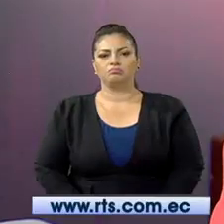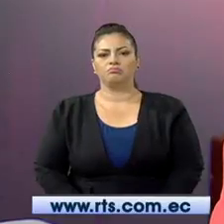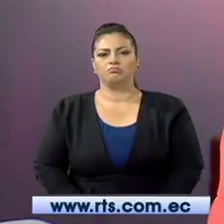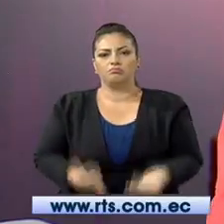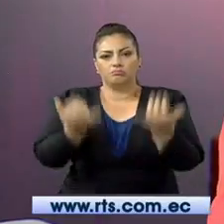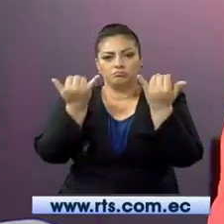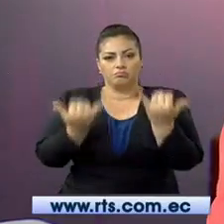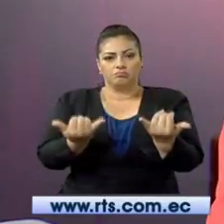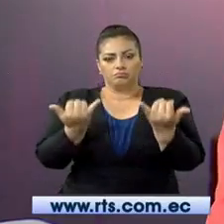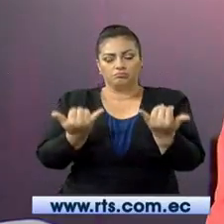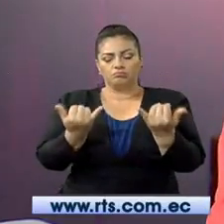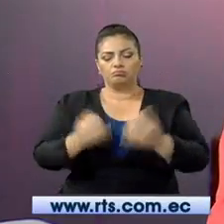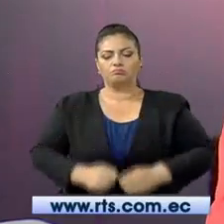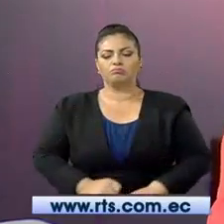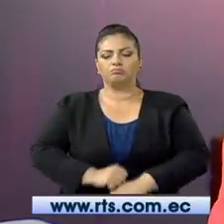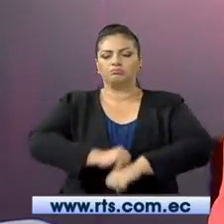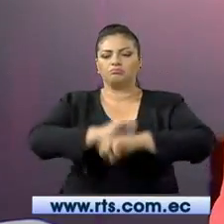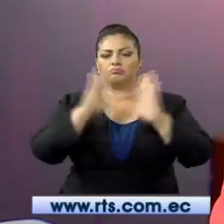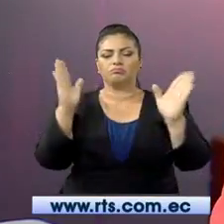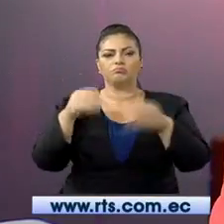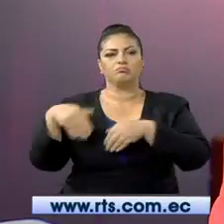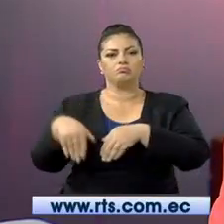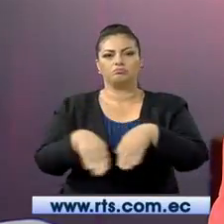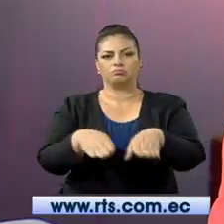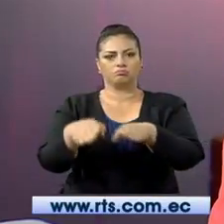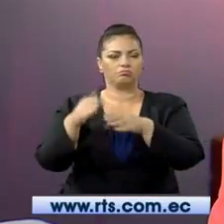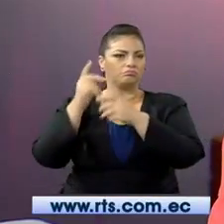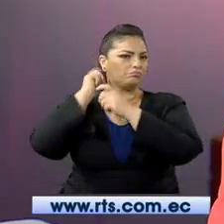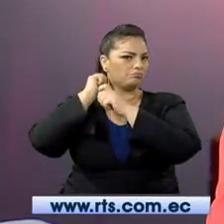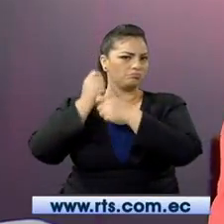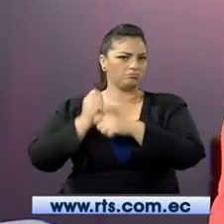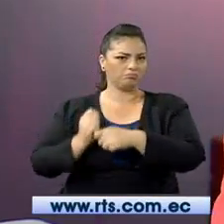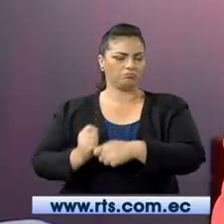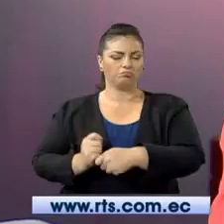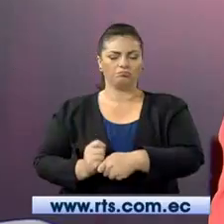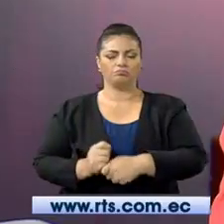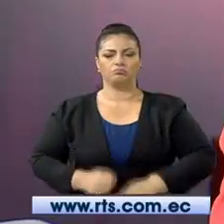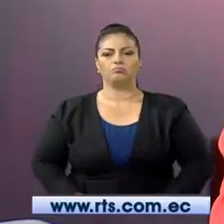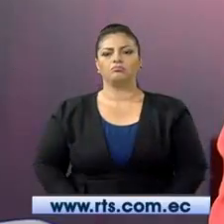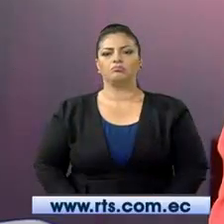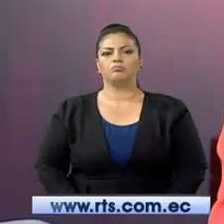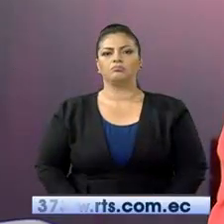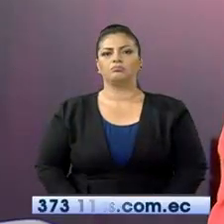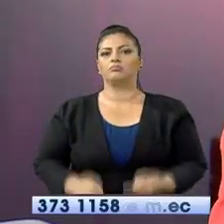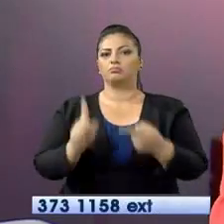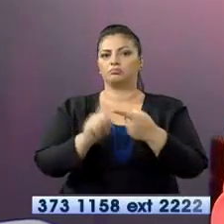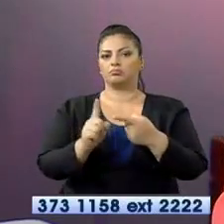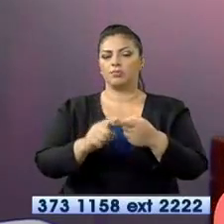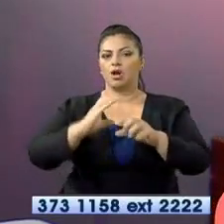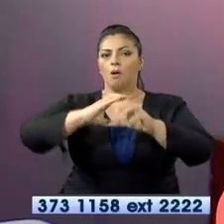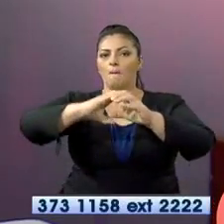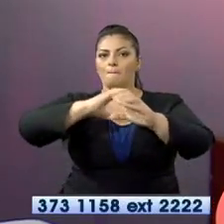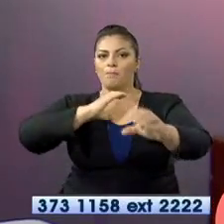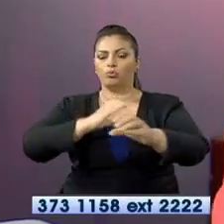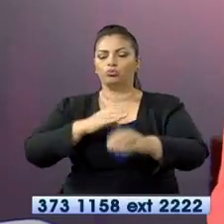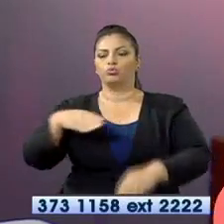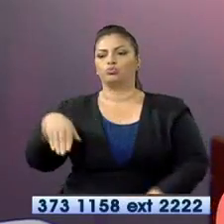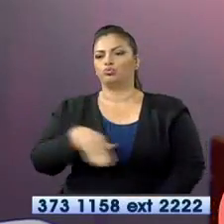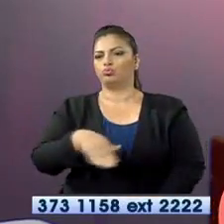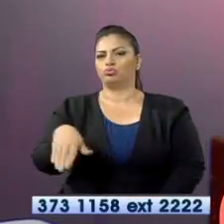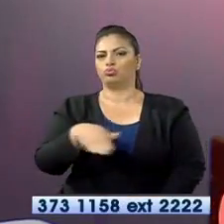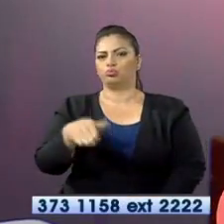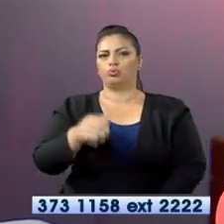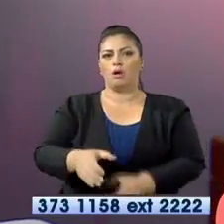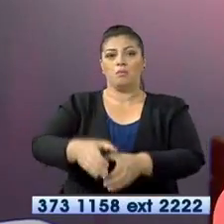Pascuales. En el primer caso, amigos televidentes, un autobús derribó 3 postes de alumbrado público y